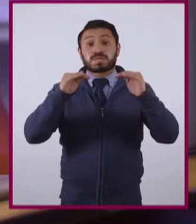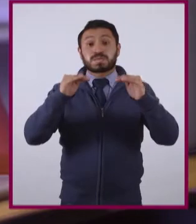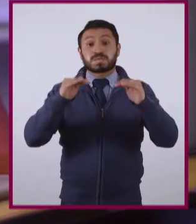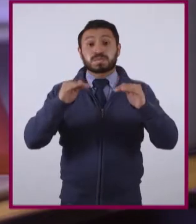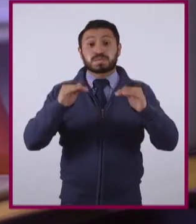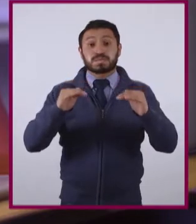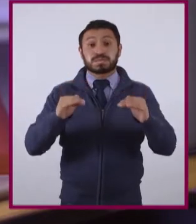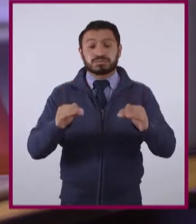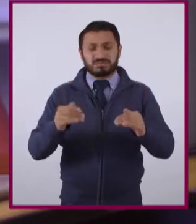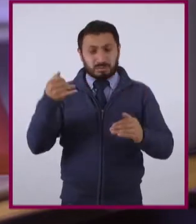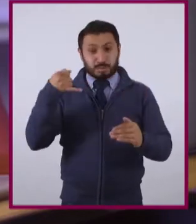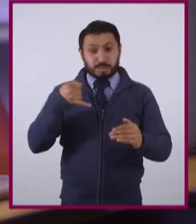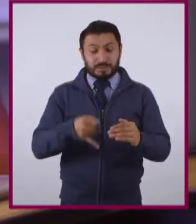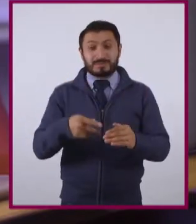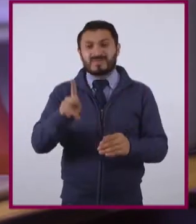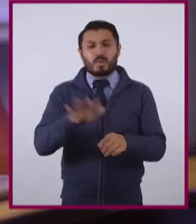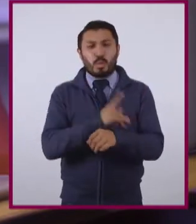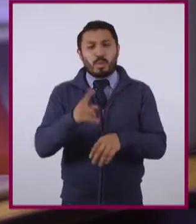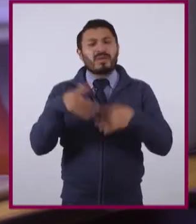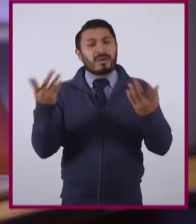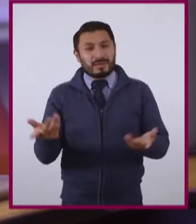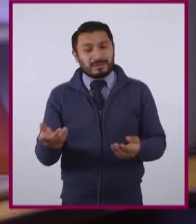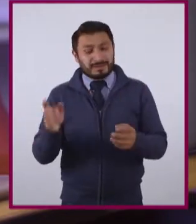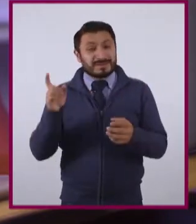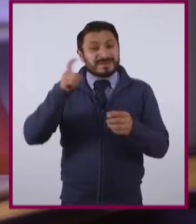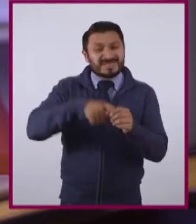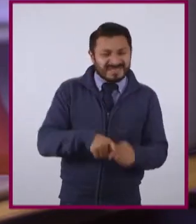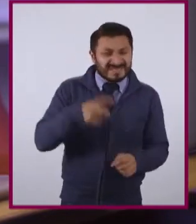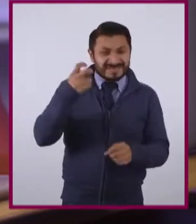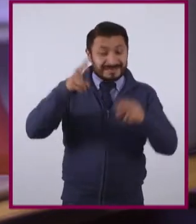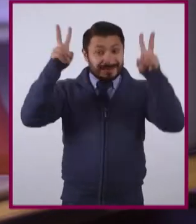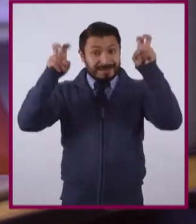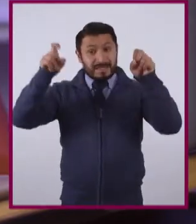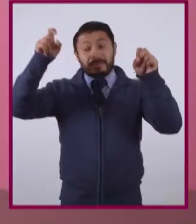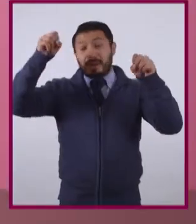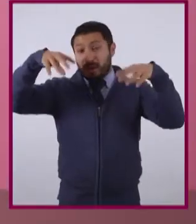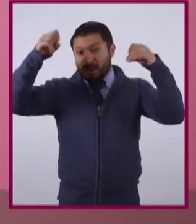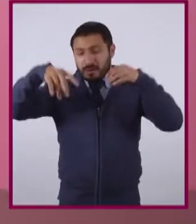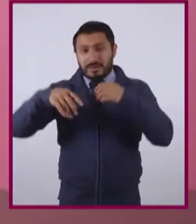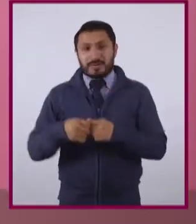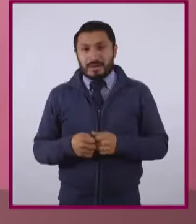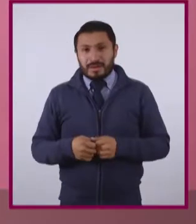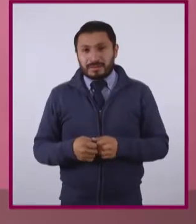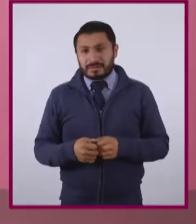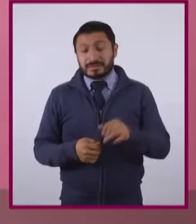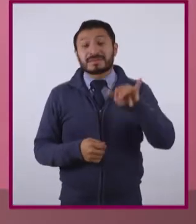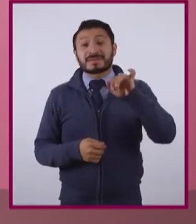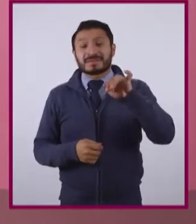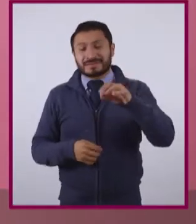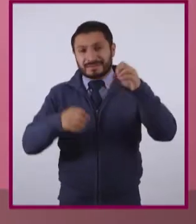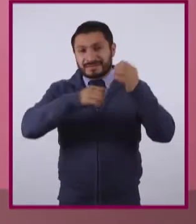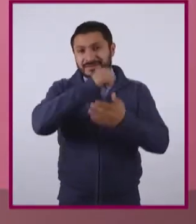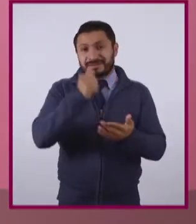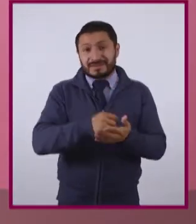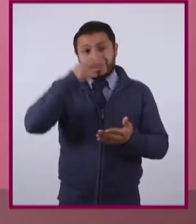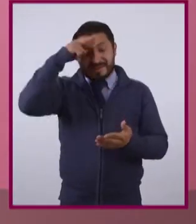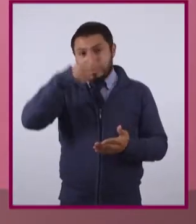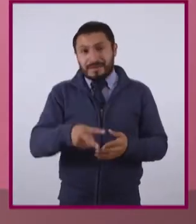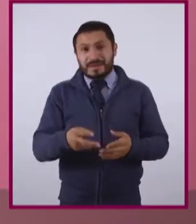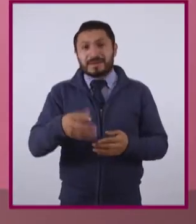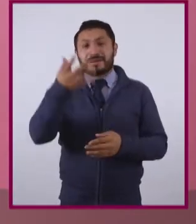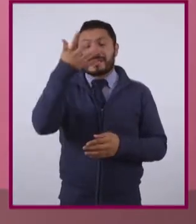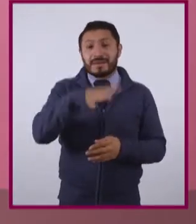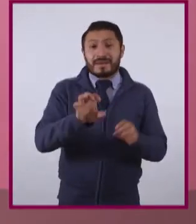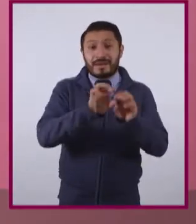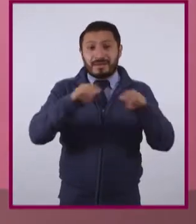he sabido a qué se debe. ¿Tiene algo que ver con esto de que aquí llueve tanto? En efecto, la Ciudad de México se está hundiendo